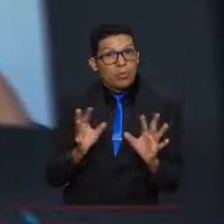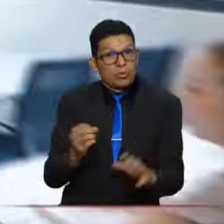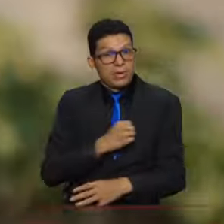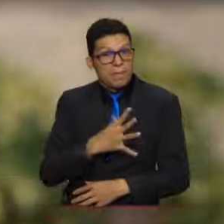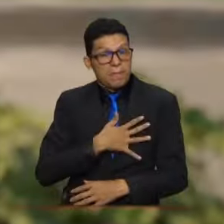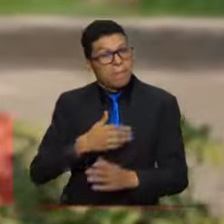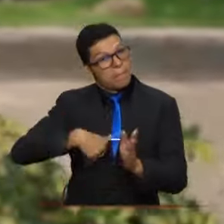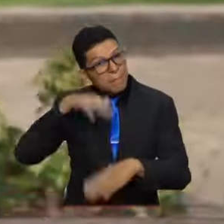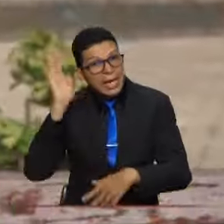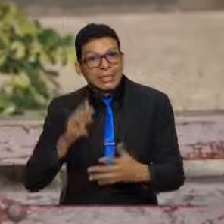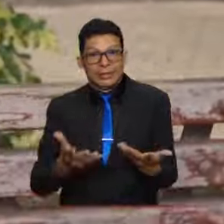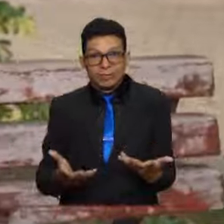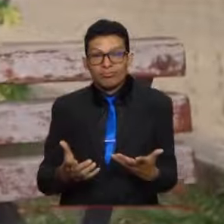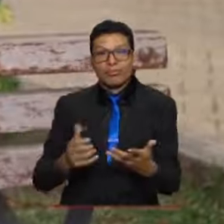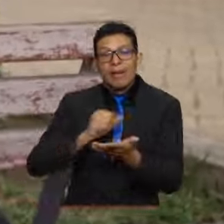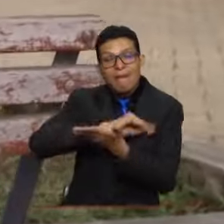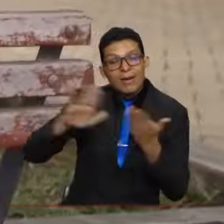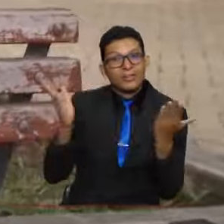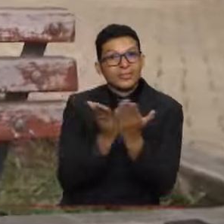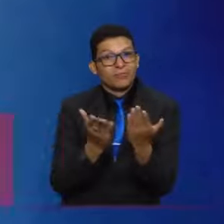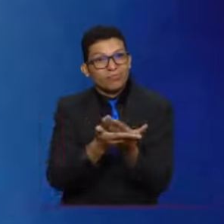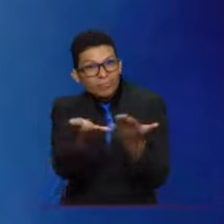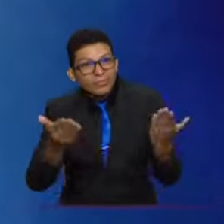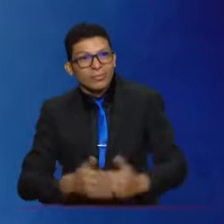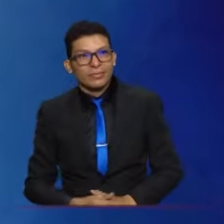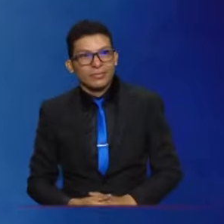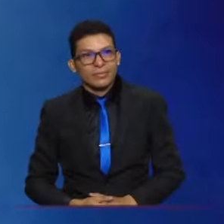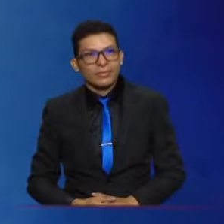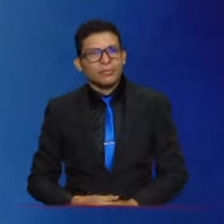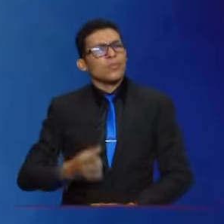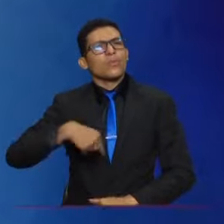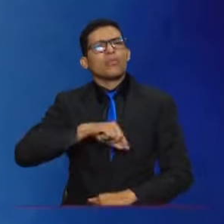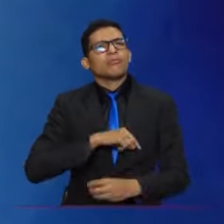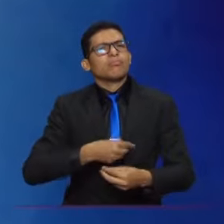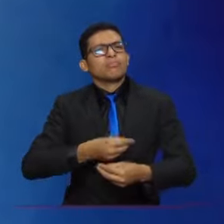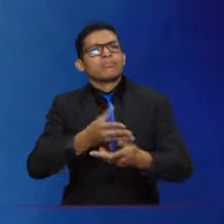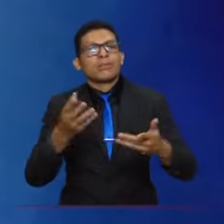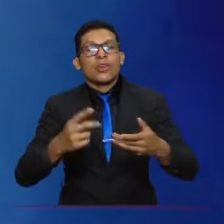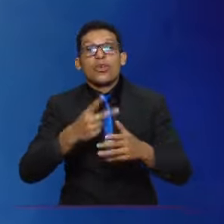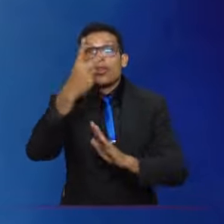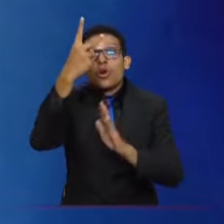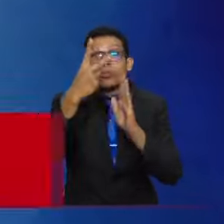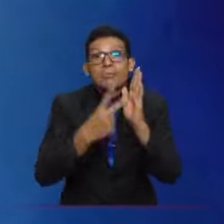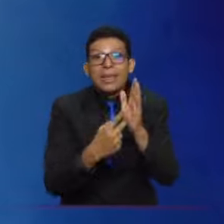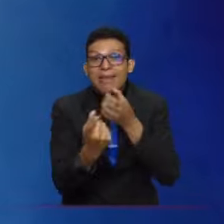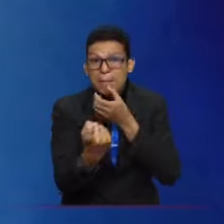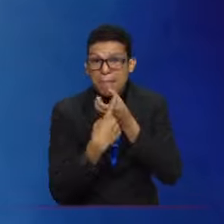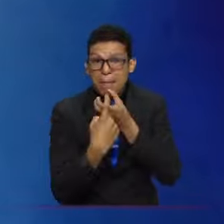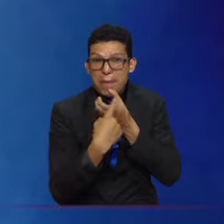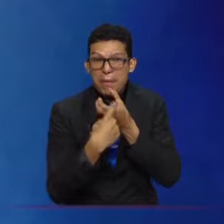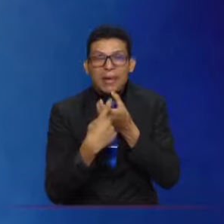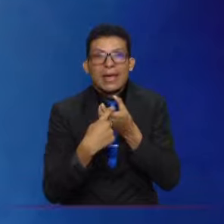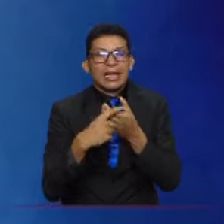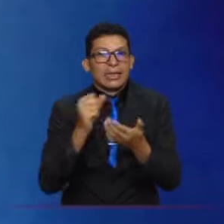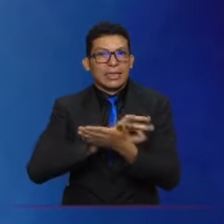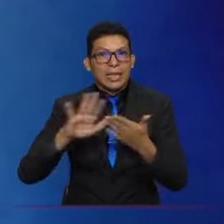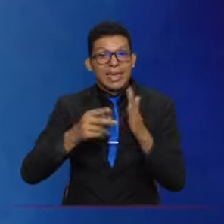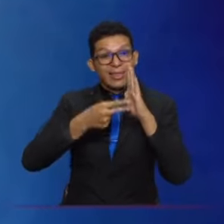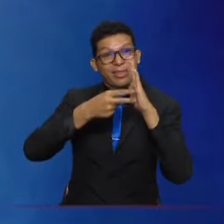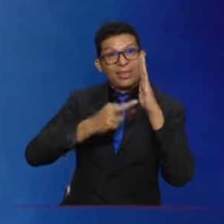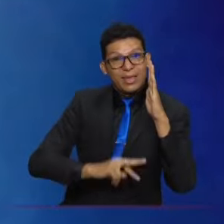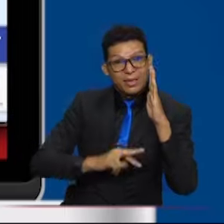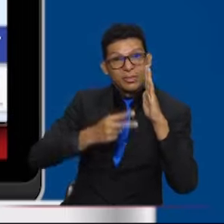oportunidades a través de becas que se están ofertando. Y estamos ofreciendo 2.000 becas, 2.000 becas para programas técnicos, tecnológicos